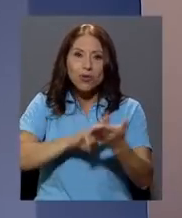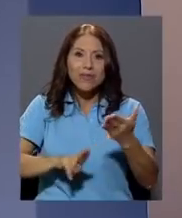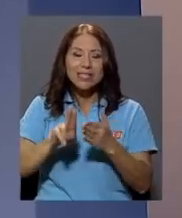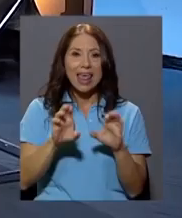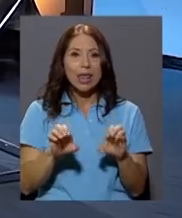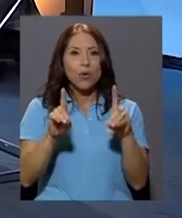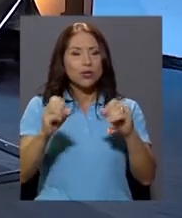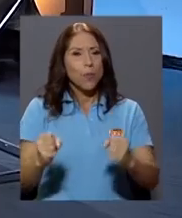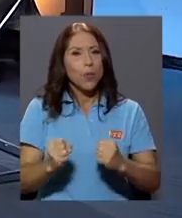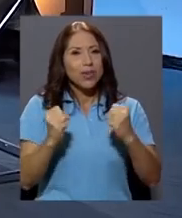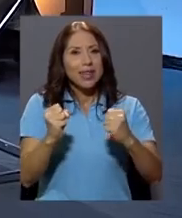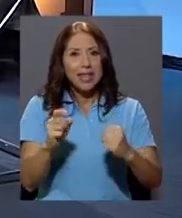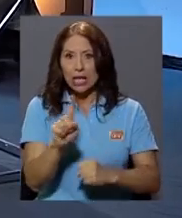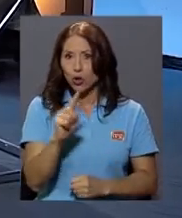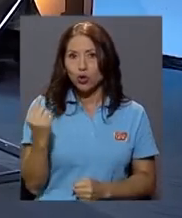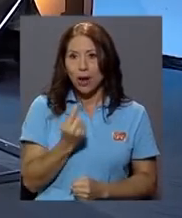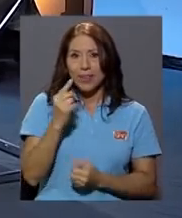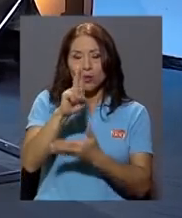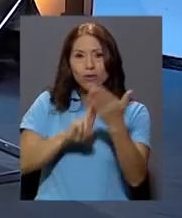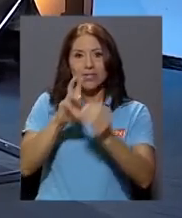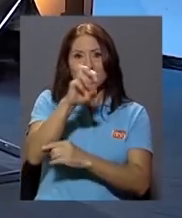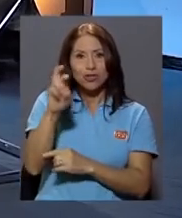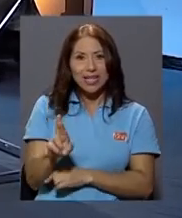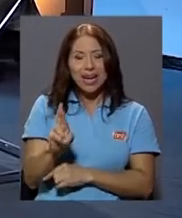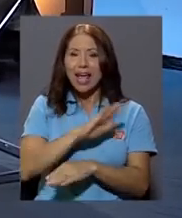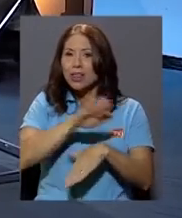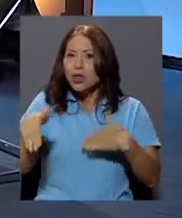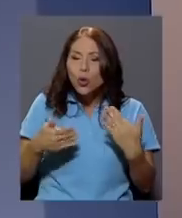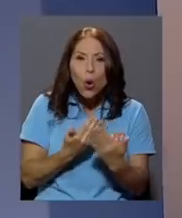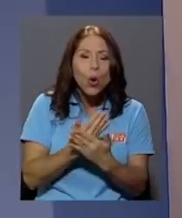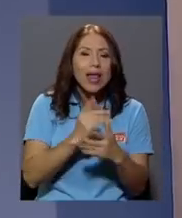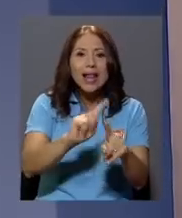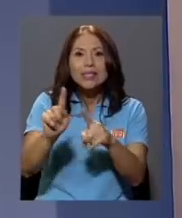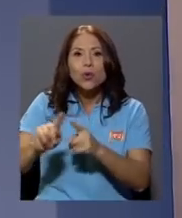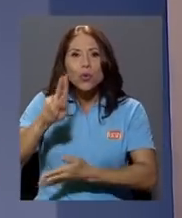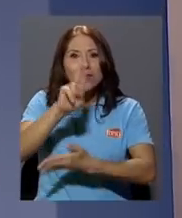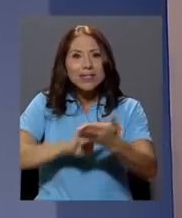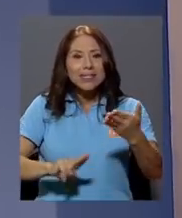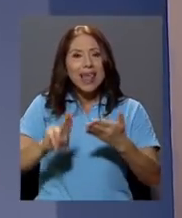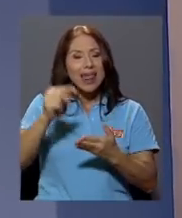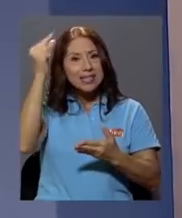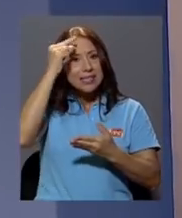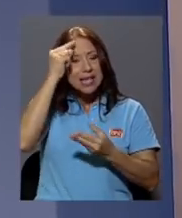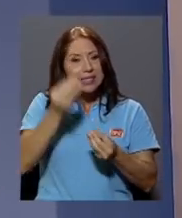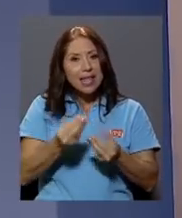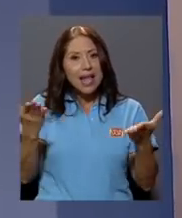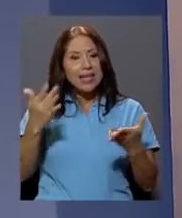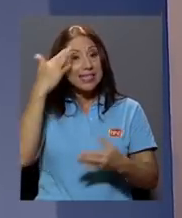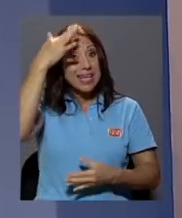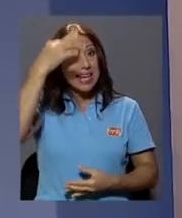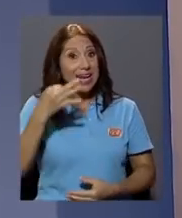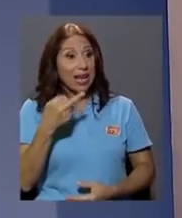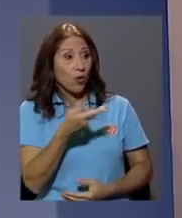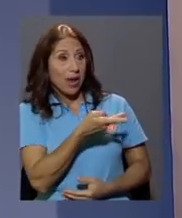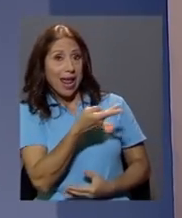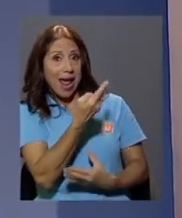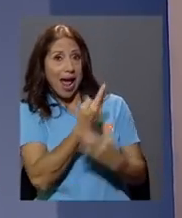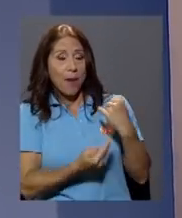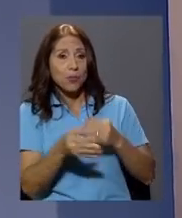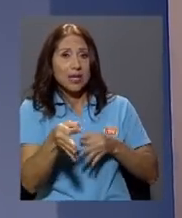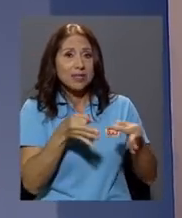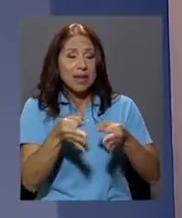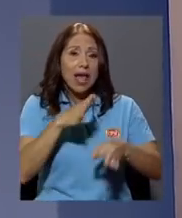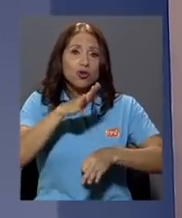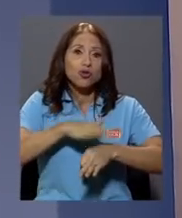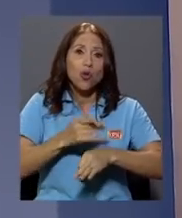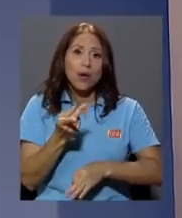de la universidad. No solamente de parte de la Universidad de Costa Rica, sino de todas las universidades estatales. Y creo que la explicación que han dado ambos sobre